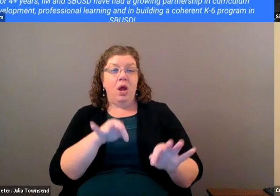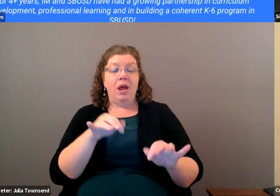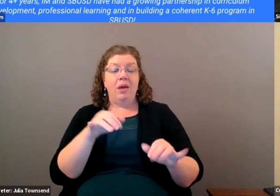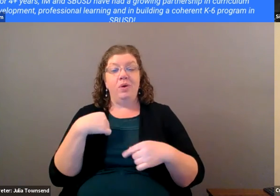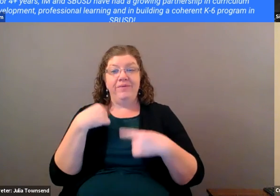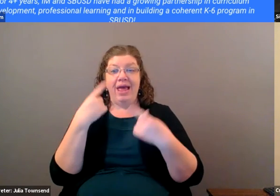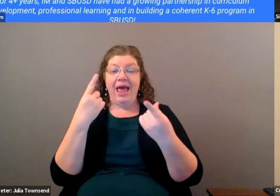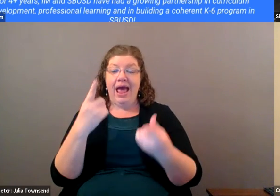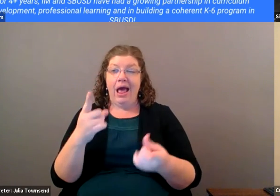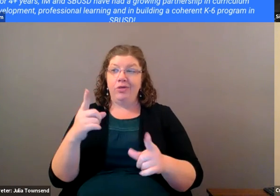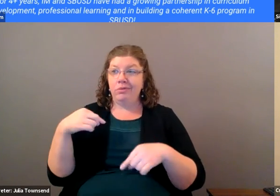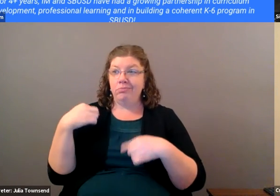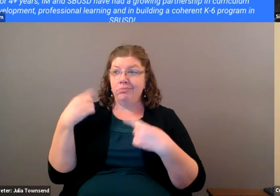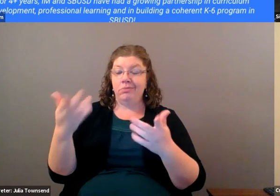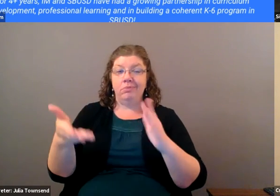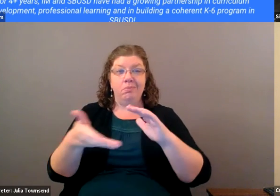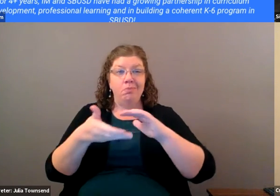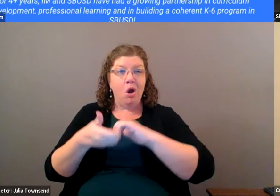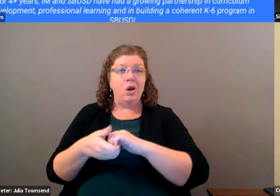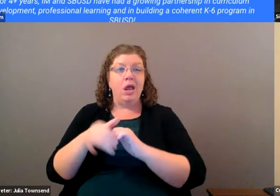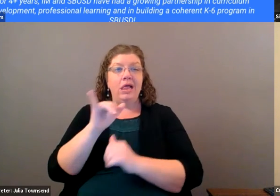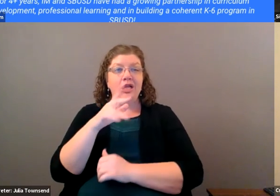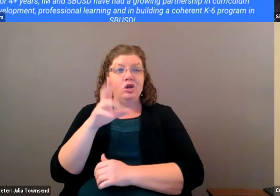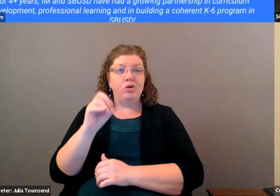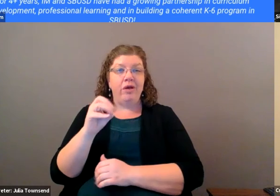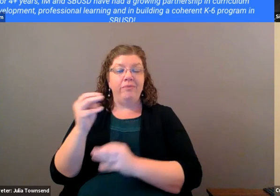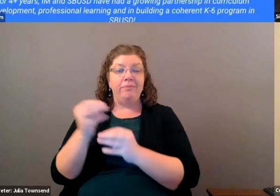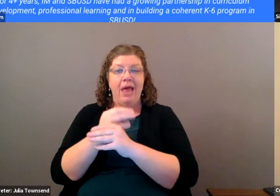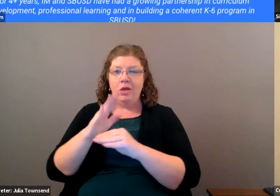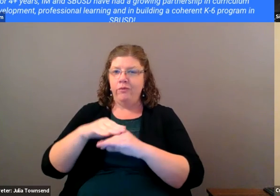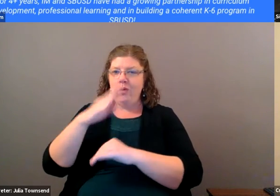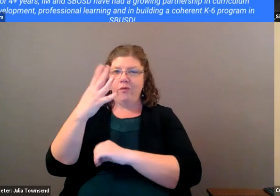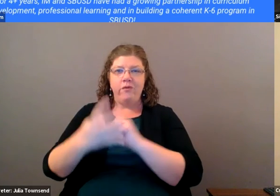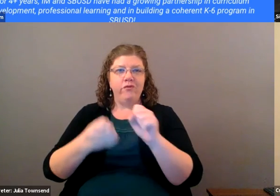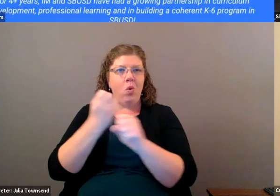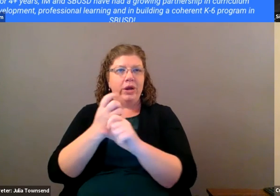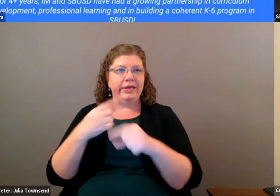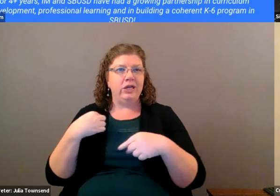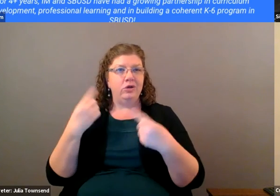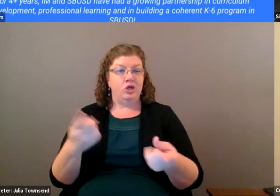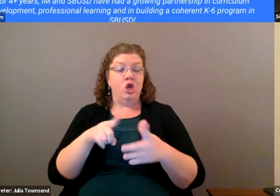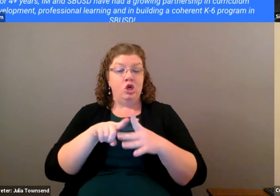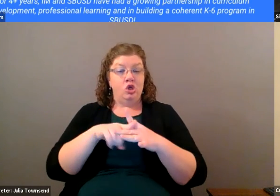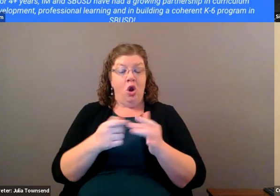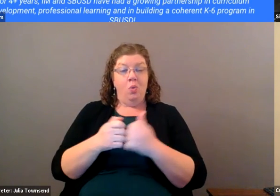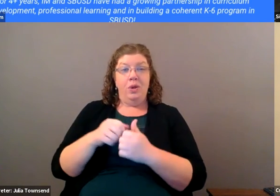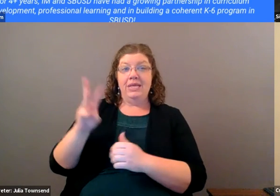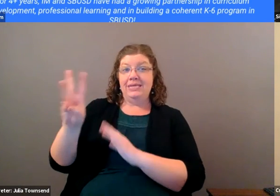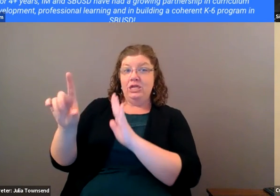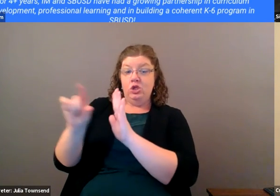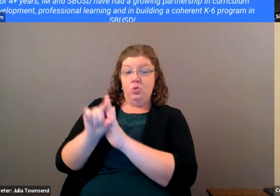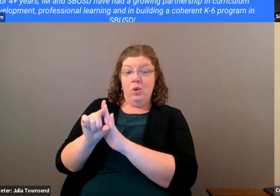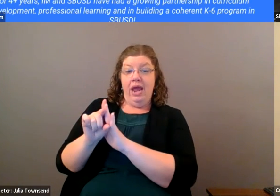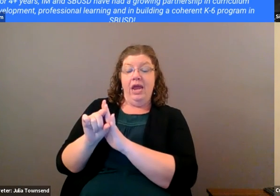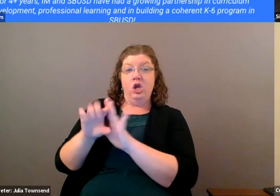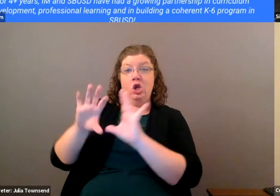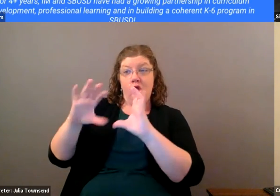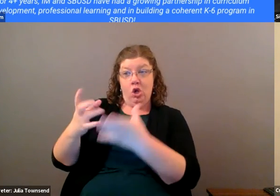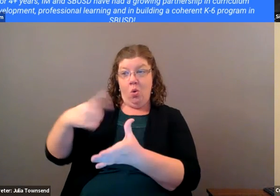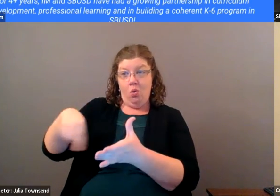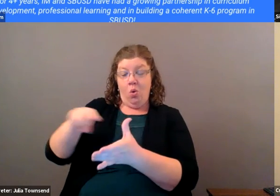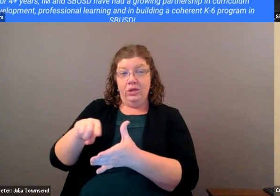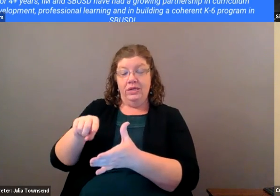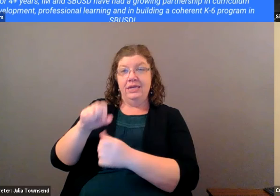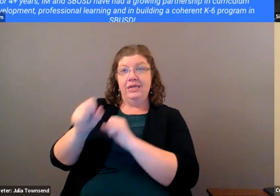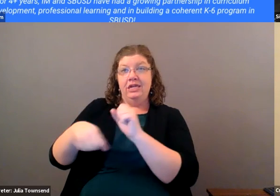este trabajo que hemos estado haciendo con Illustrative Math por más de 6 años y esto comenzó con los estudiantes de sexto